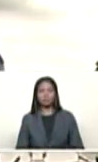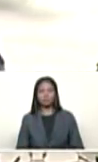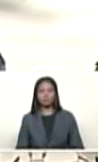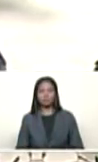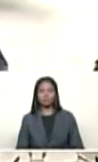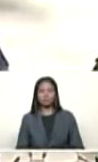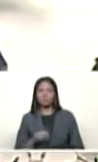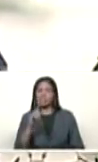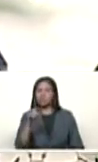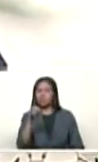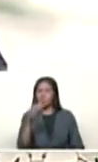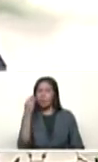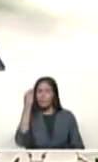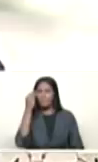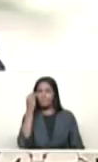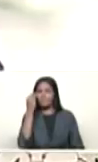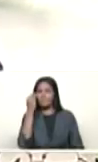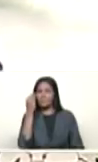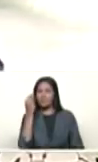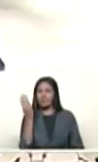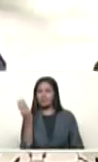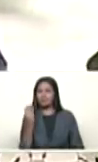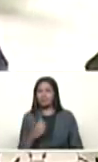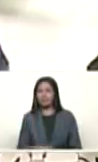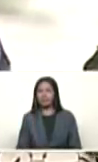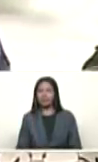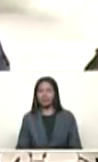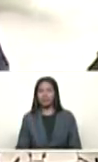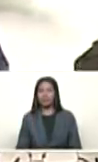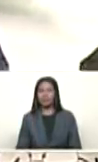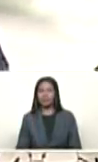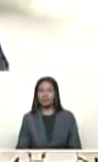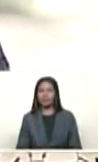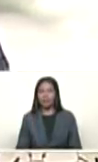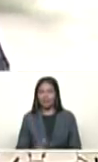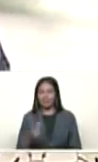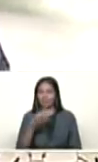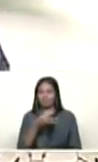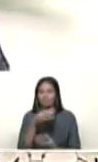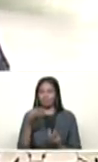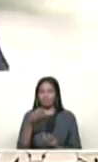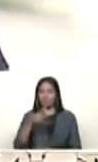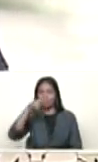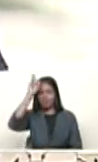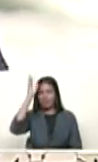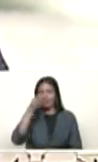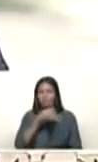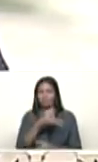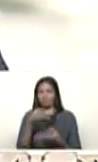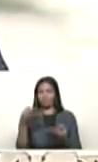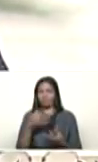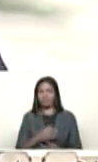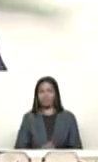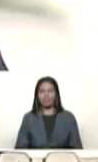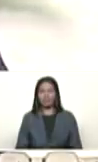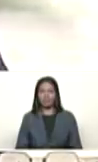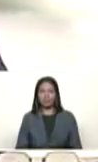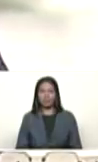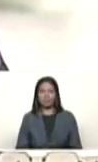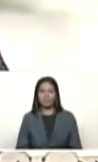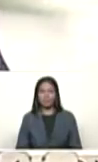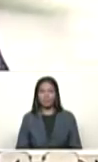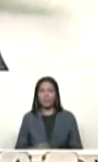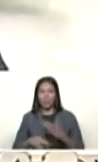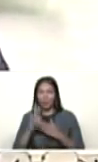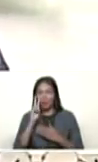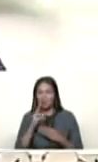¿Qué tú crees? Ese es el mío, dijeron por ahí. Este es el gallo fino, ¿no? Bueno, vamos a ver cómo espuelea,